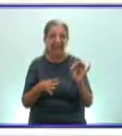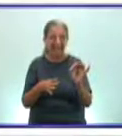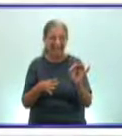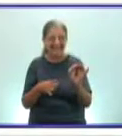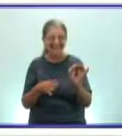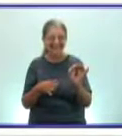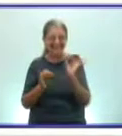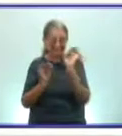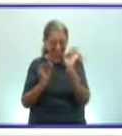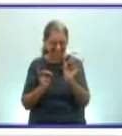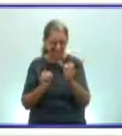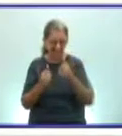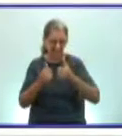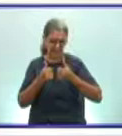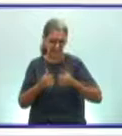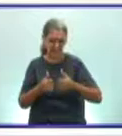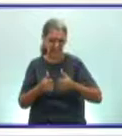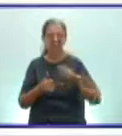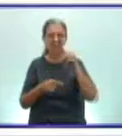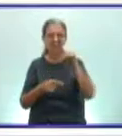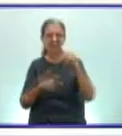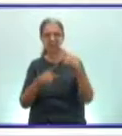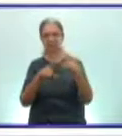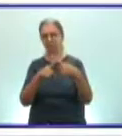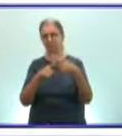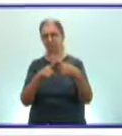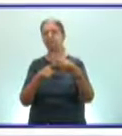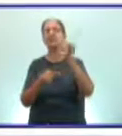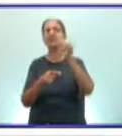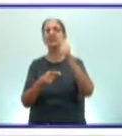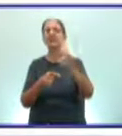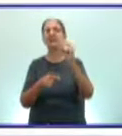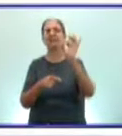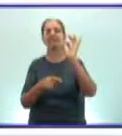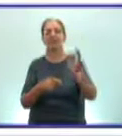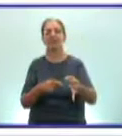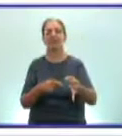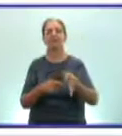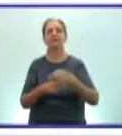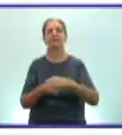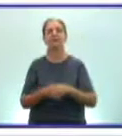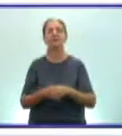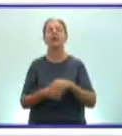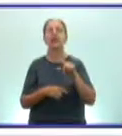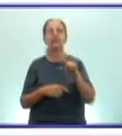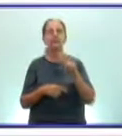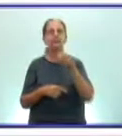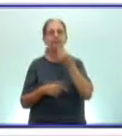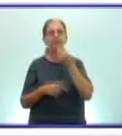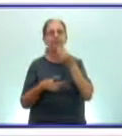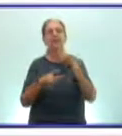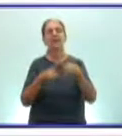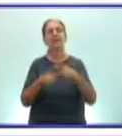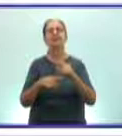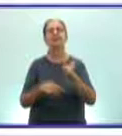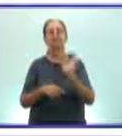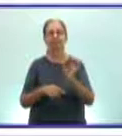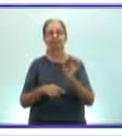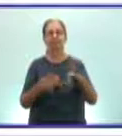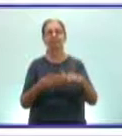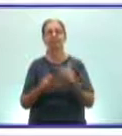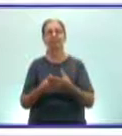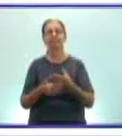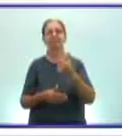Efectivamente, eso mismo era lo que nos estaban planteando. Entonces podemos marcar esa